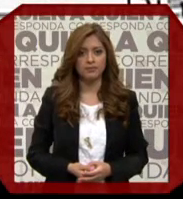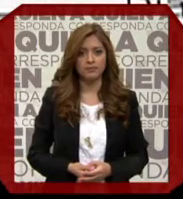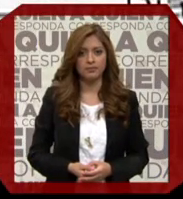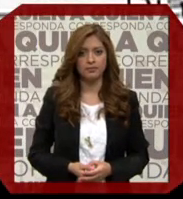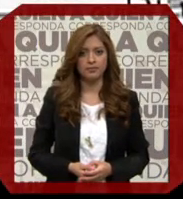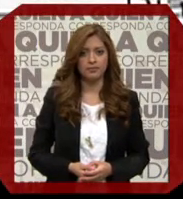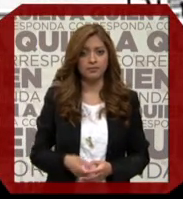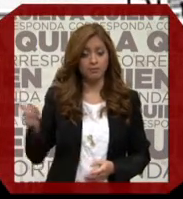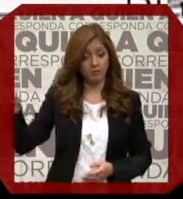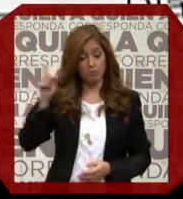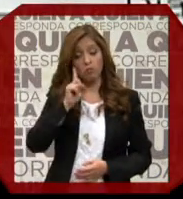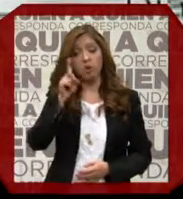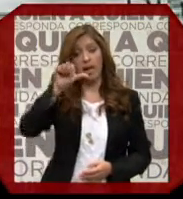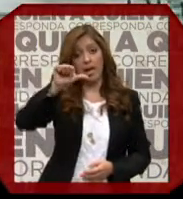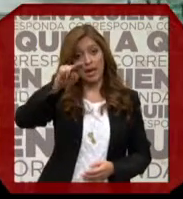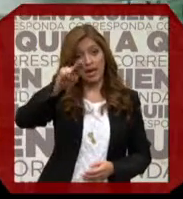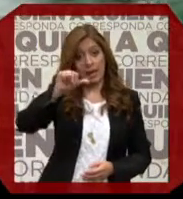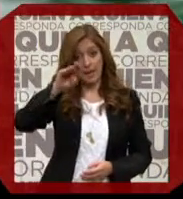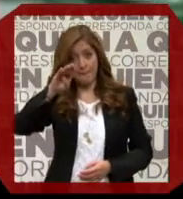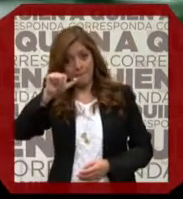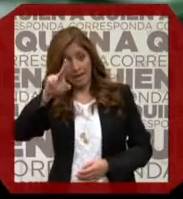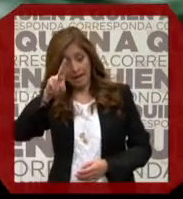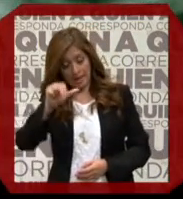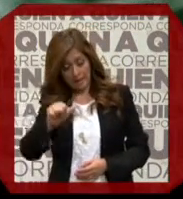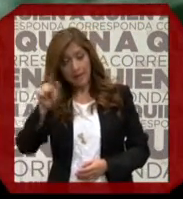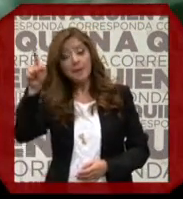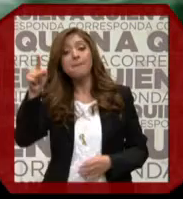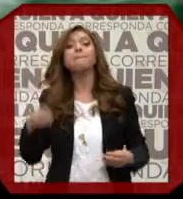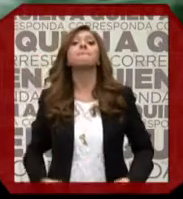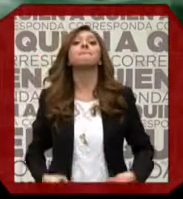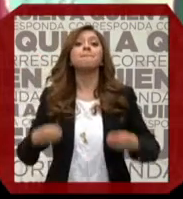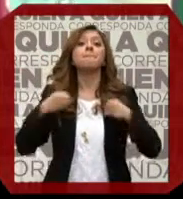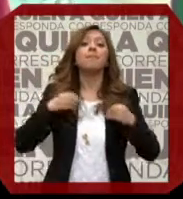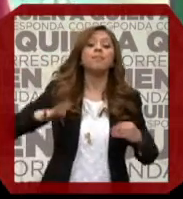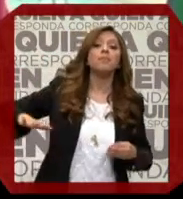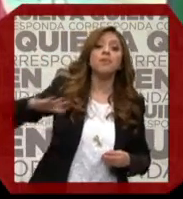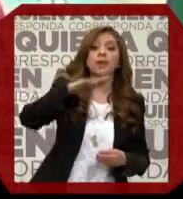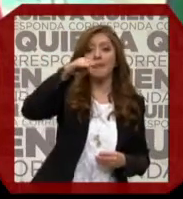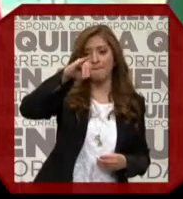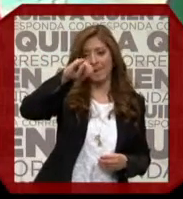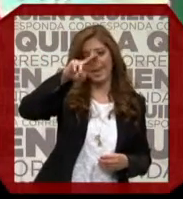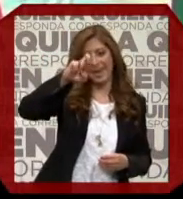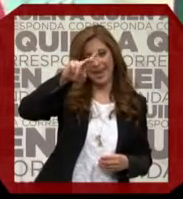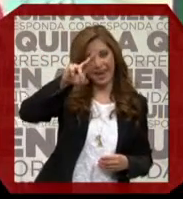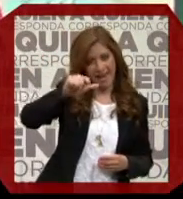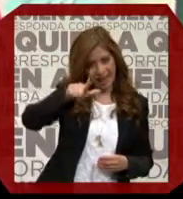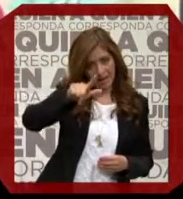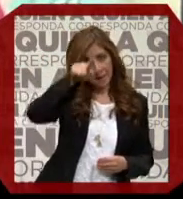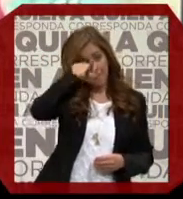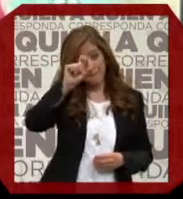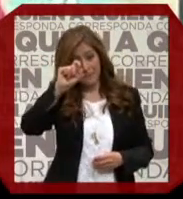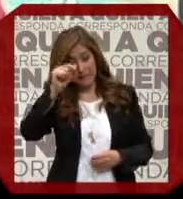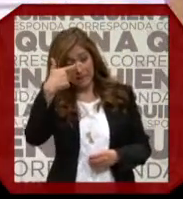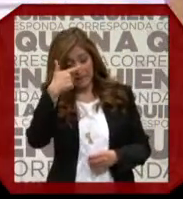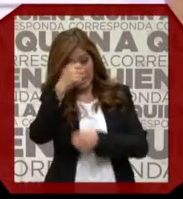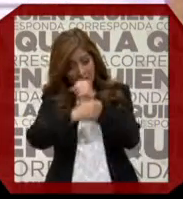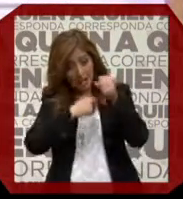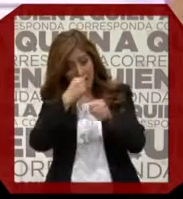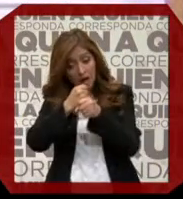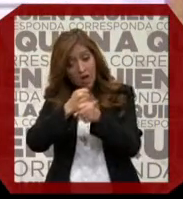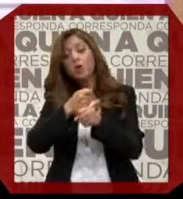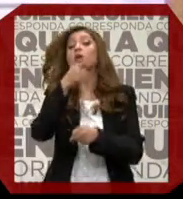Este es el caso de Ana Mariel Flores Nieto. Vive en el municipio de Mineral de la Reforma, tiene 27 años, es madre soltera de 3 niños